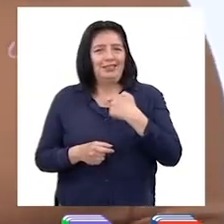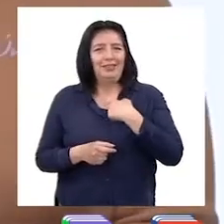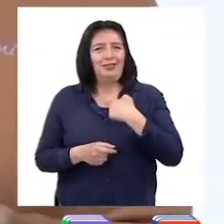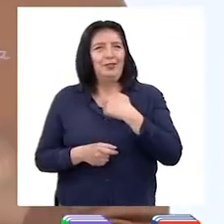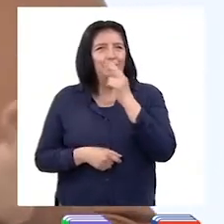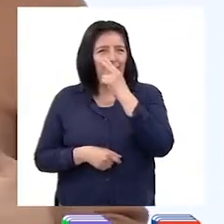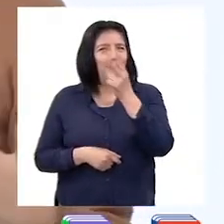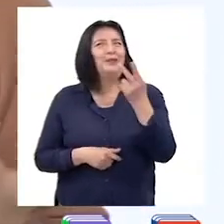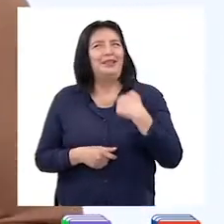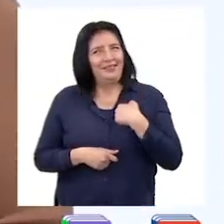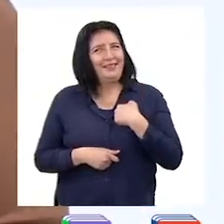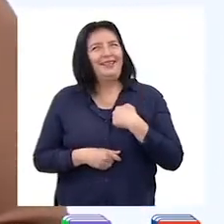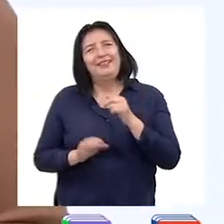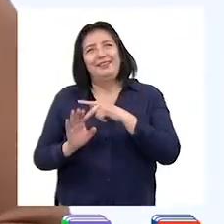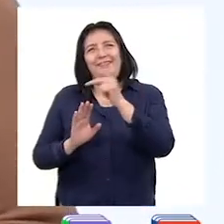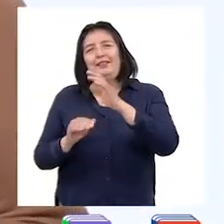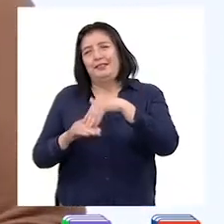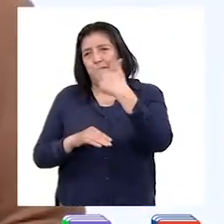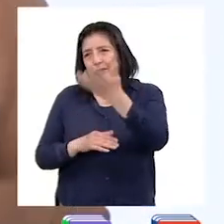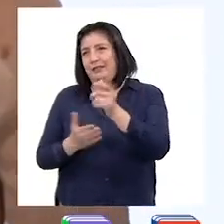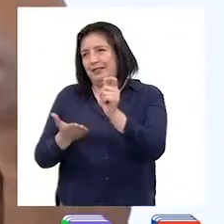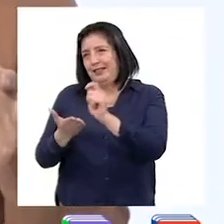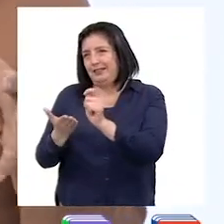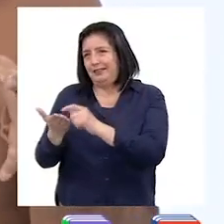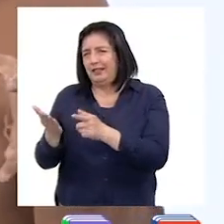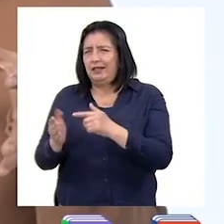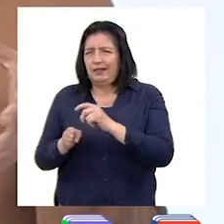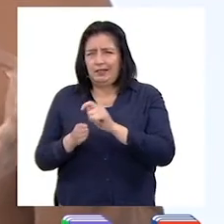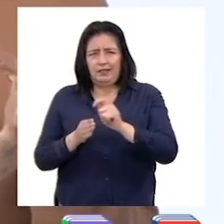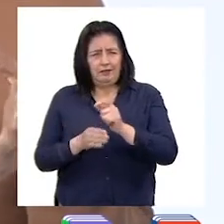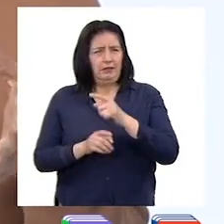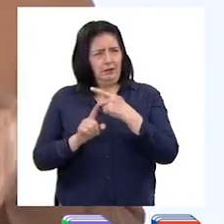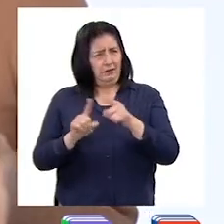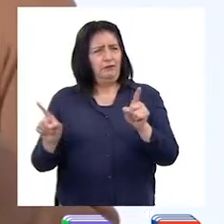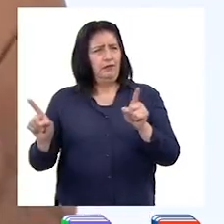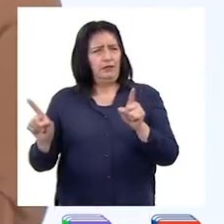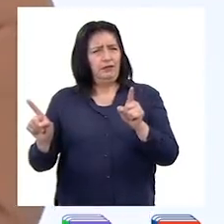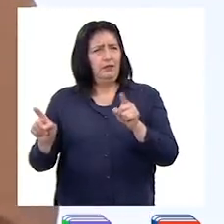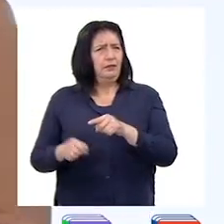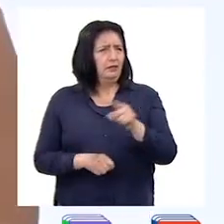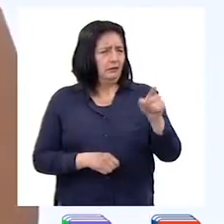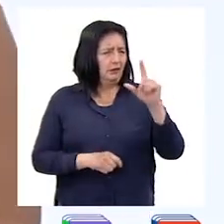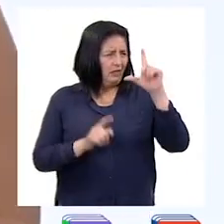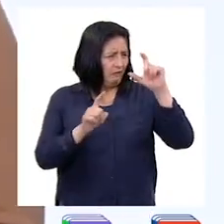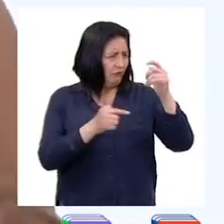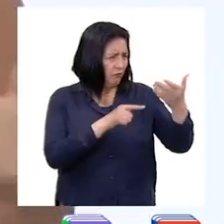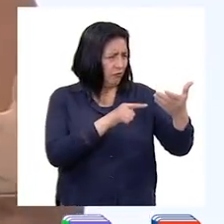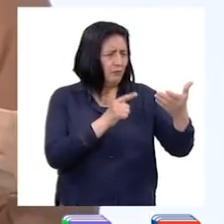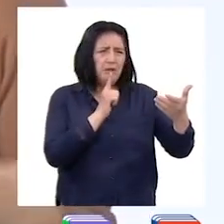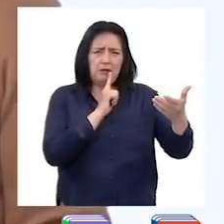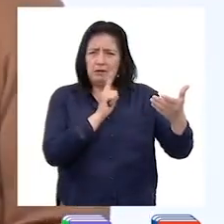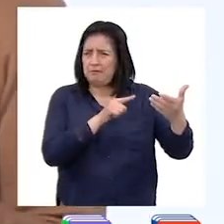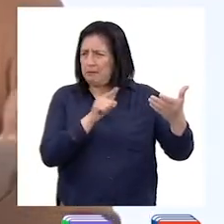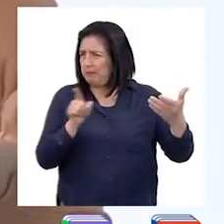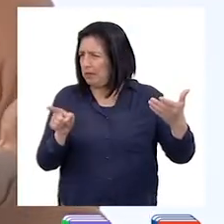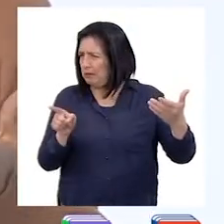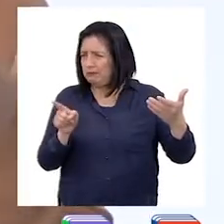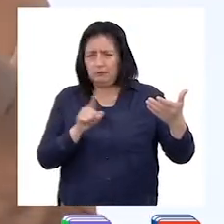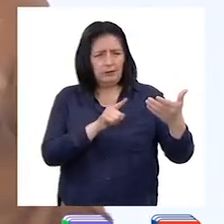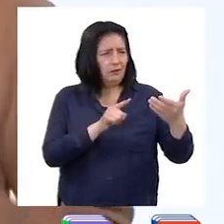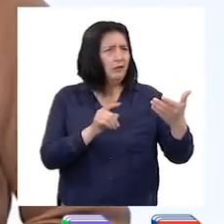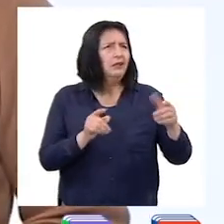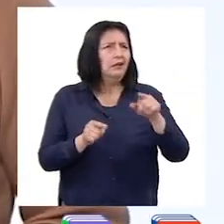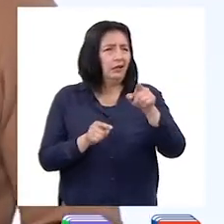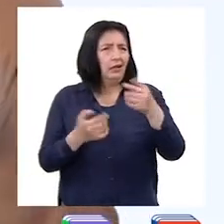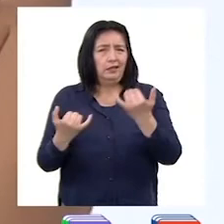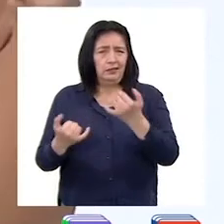podía ver mis programas después de hacer las tareas. Pero era bien distinto el televisor que aparecía en la foto de mi papá. De hecho, era muy parecido